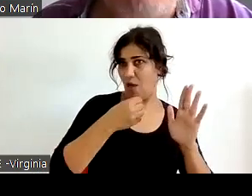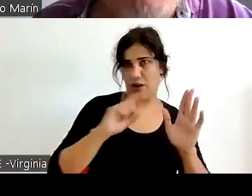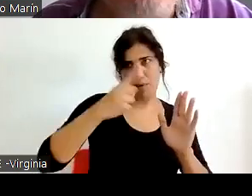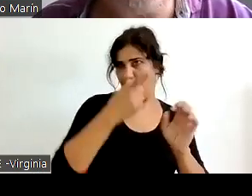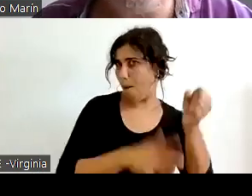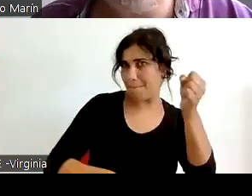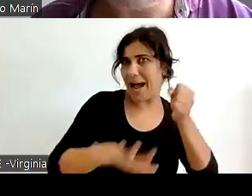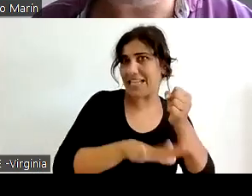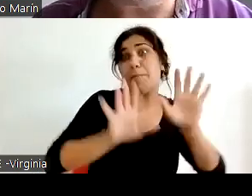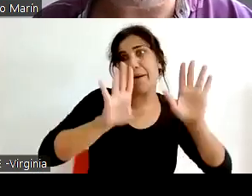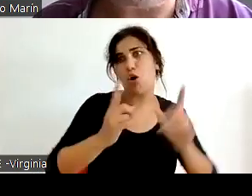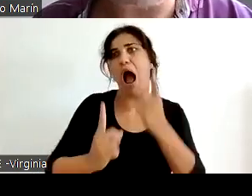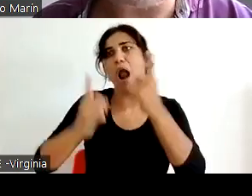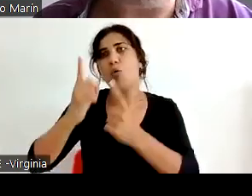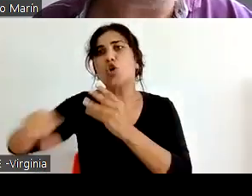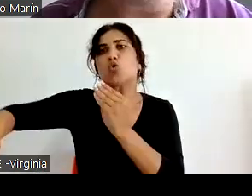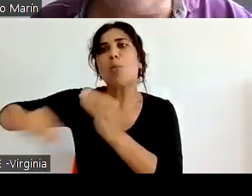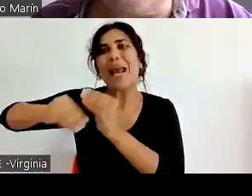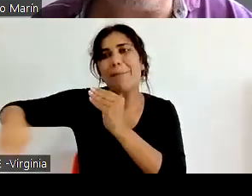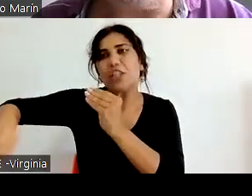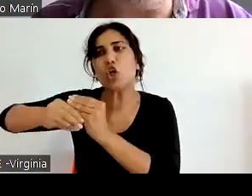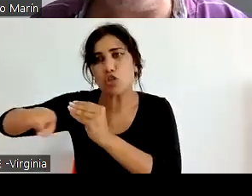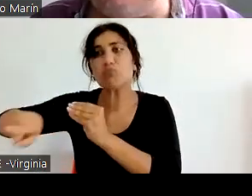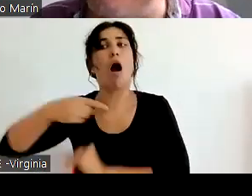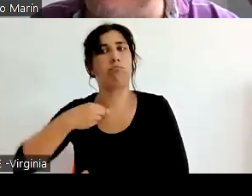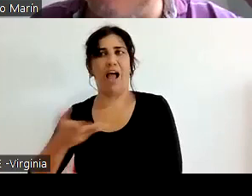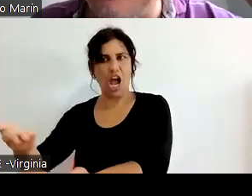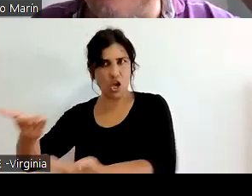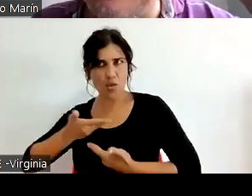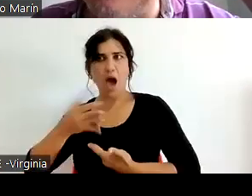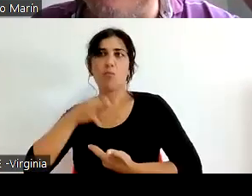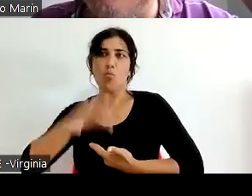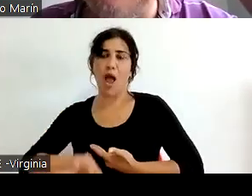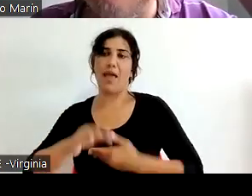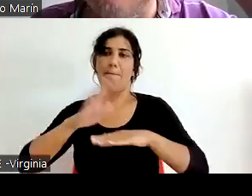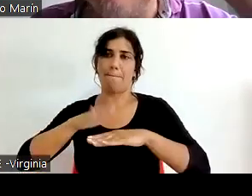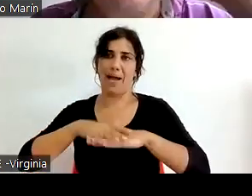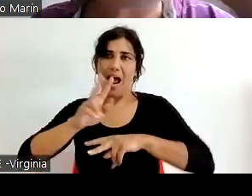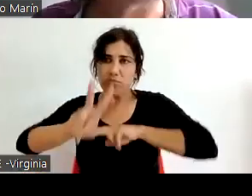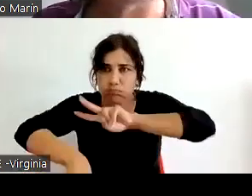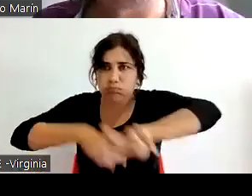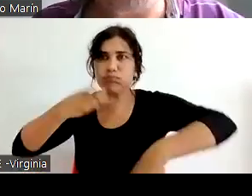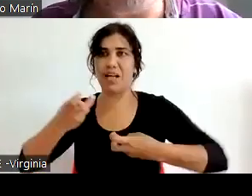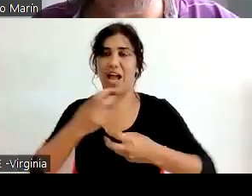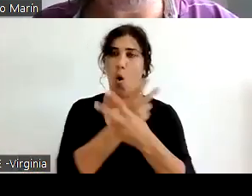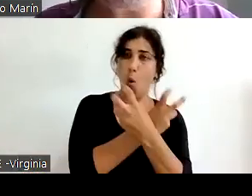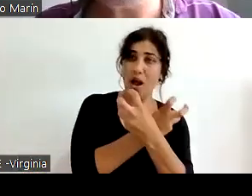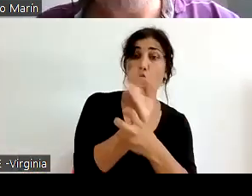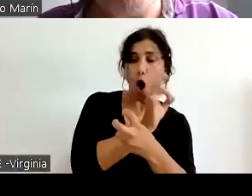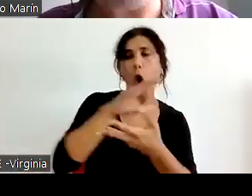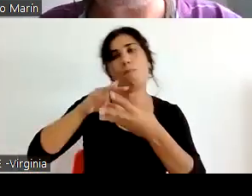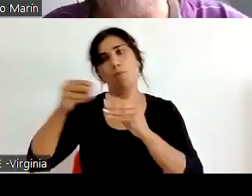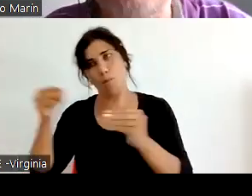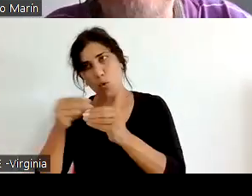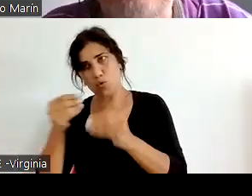determinados suplementos nos puede ayudar perfectamente tanto a regenerar el esqueleto como el músculo,